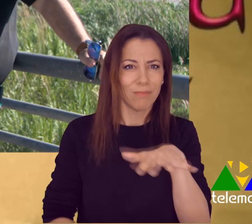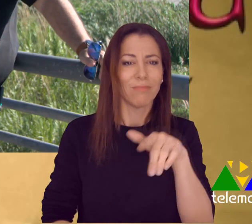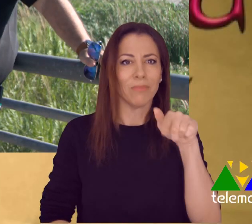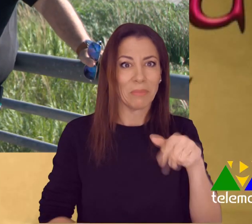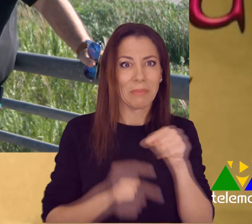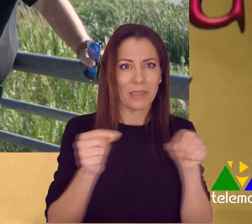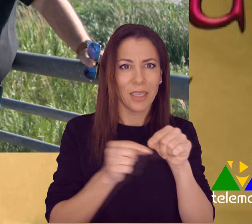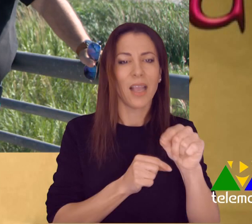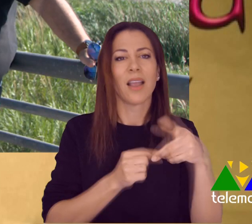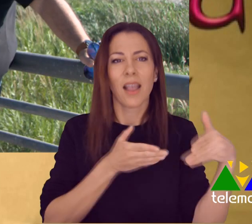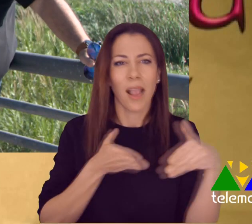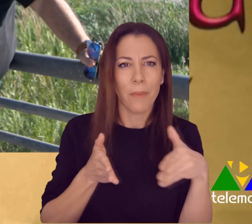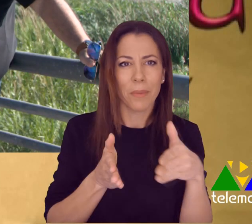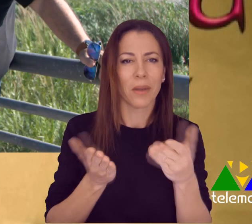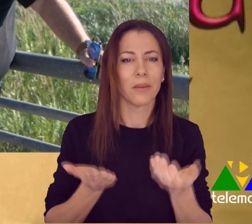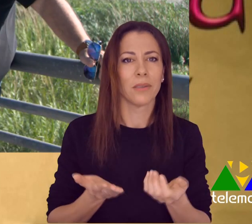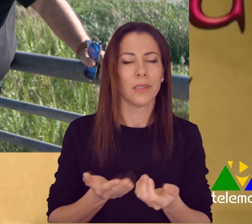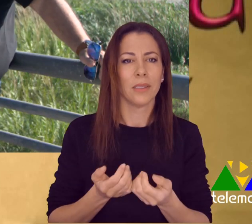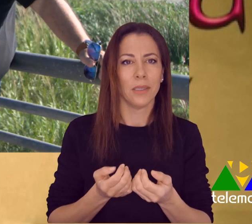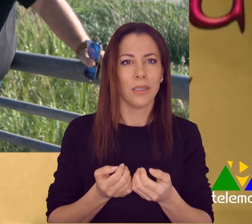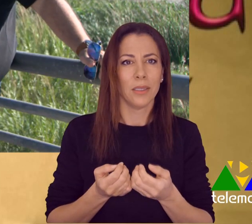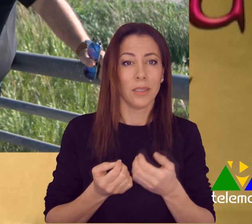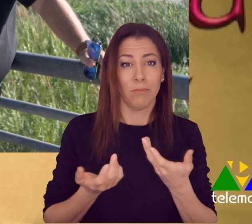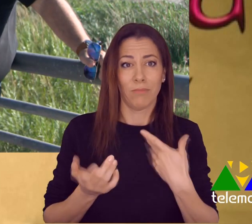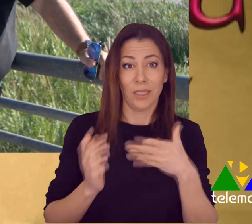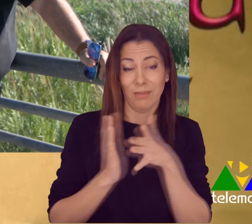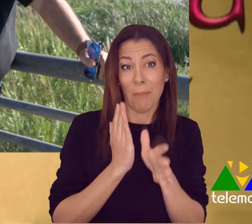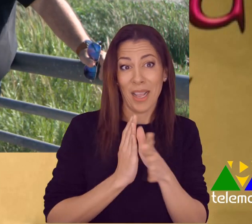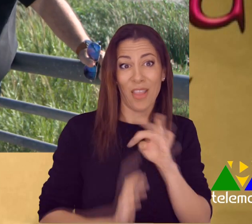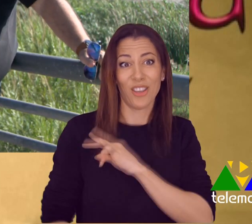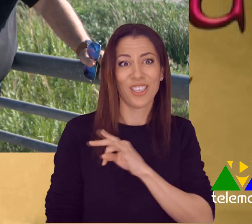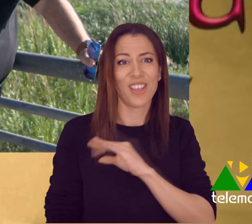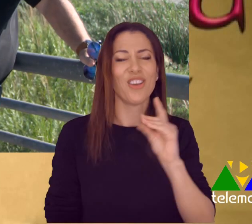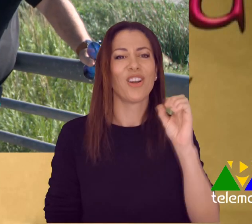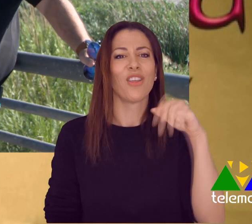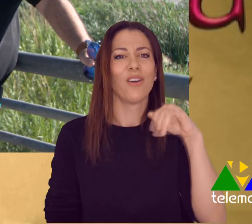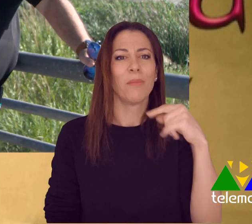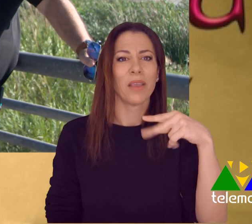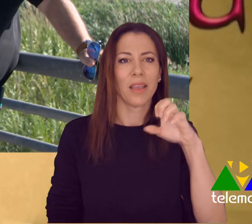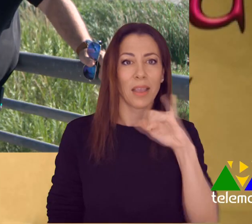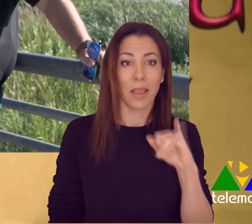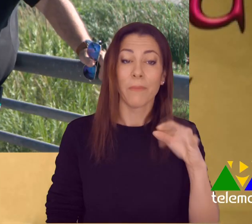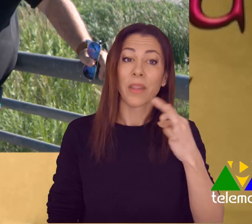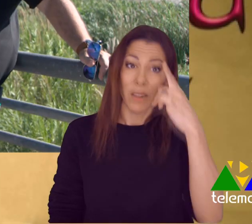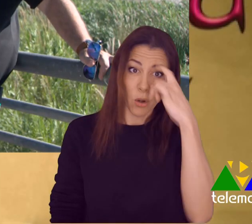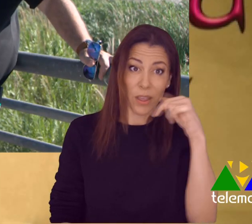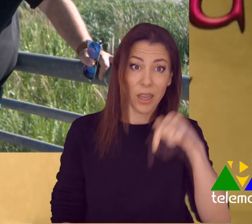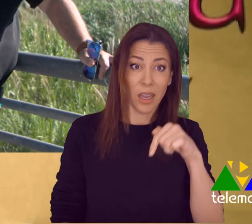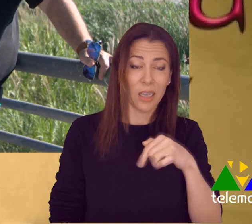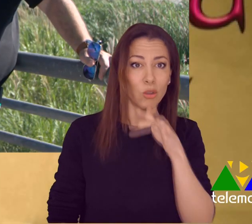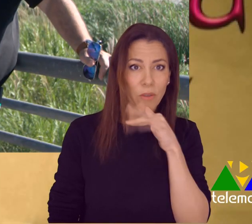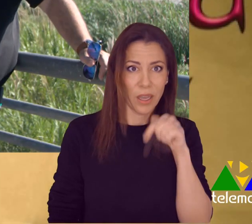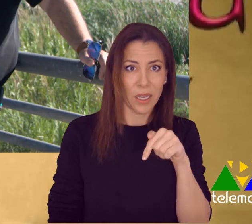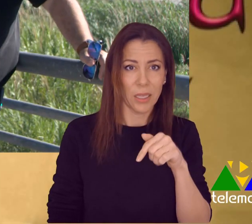pagos, esos caminos que estaba mencionando don Manuel Domínguez. Y es que hay que recordar que esta parte que estamos viendo todavía